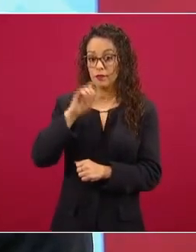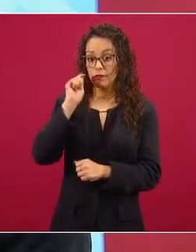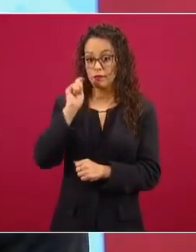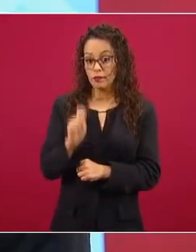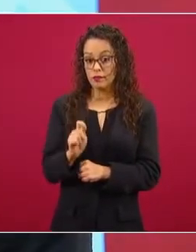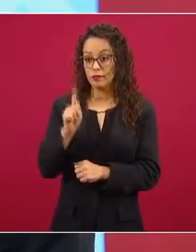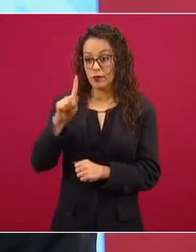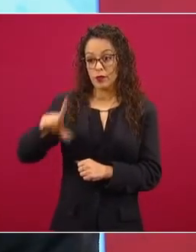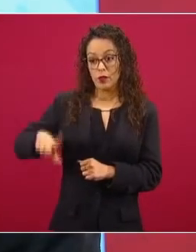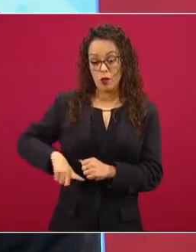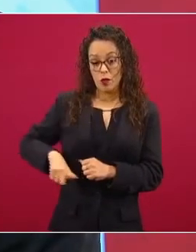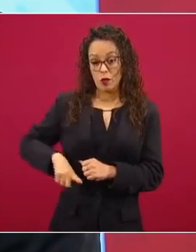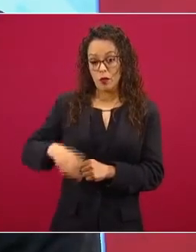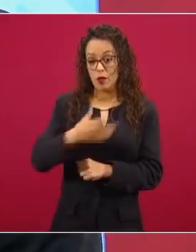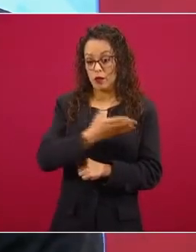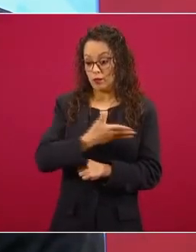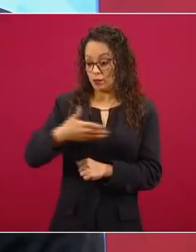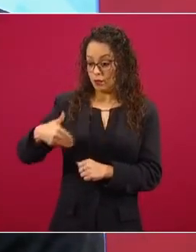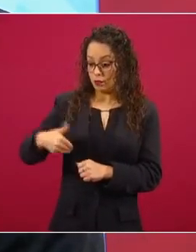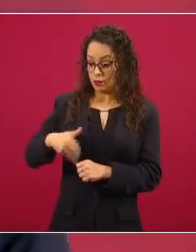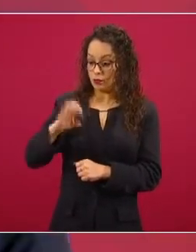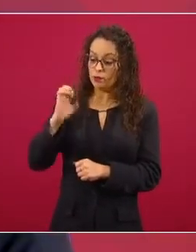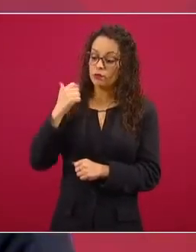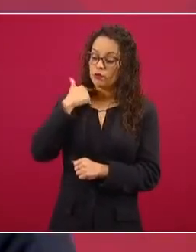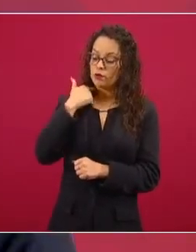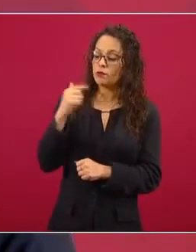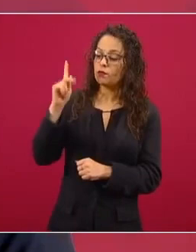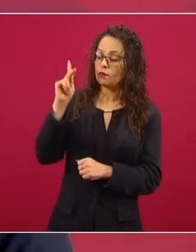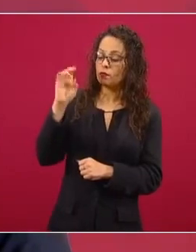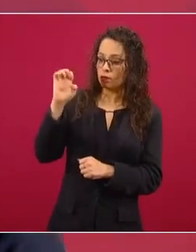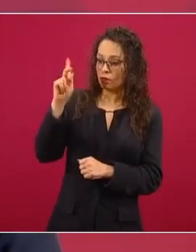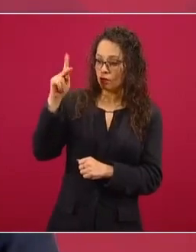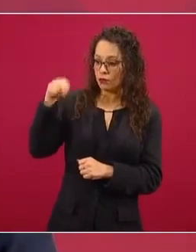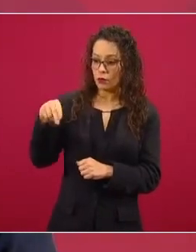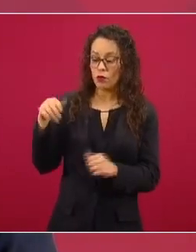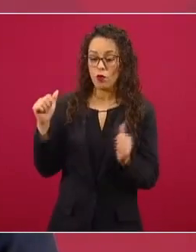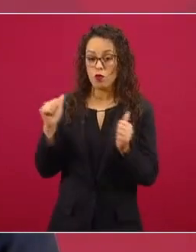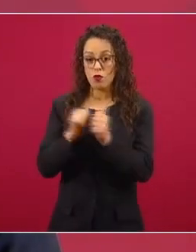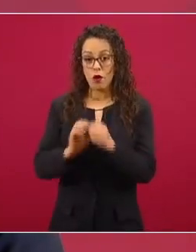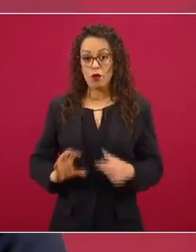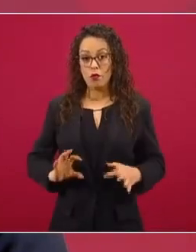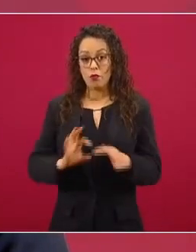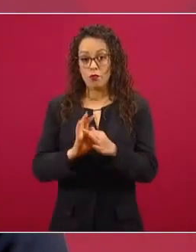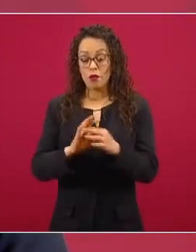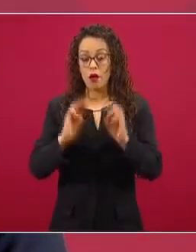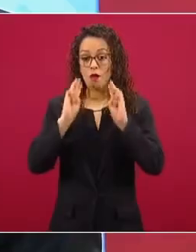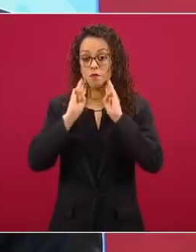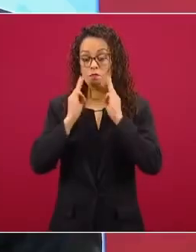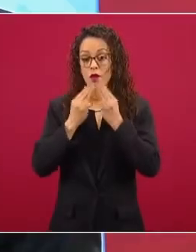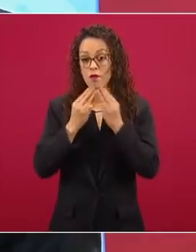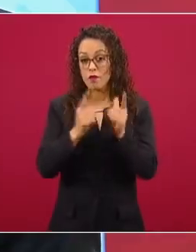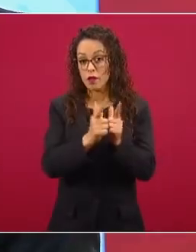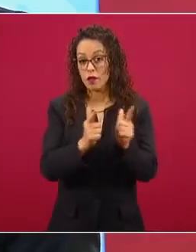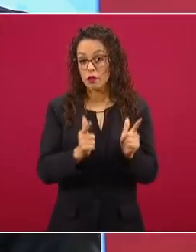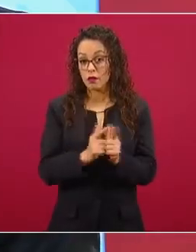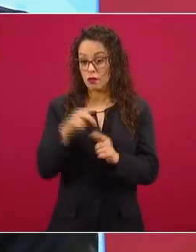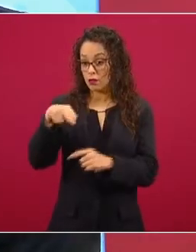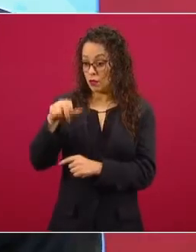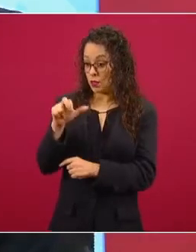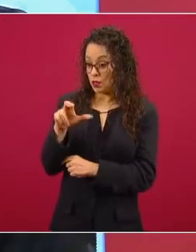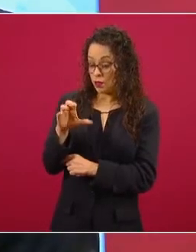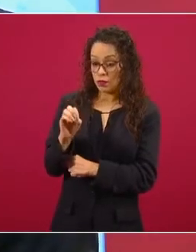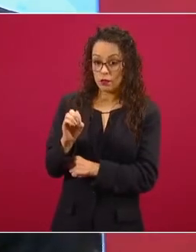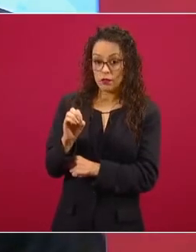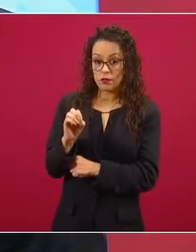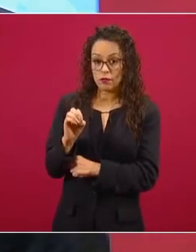del gobierno, del presidente Peña Nieto en asuntos de narcotráfico, ¿sí? De